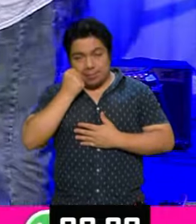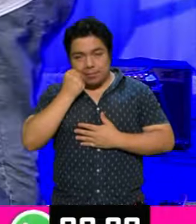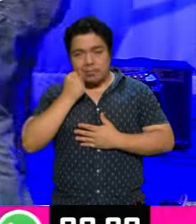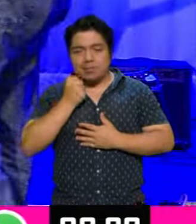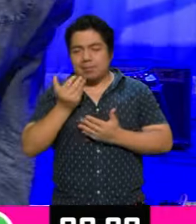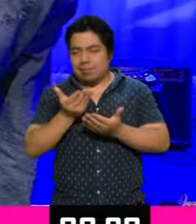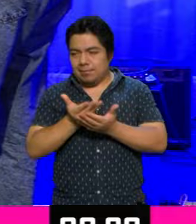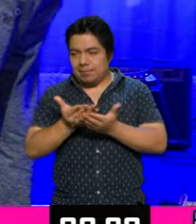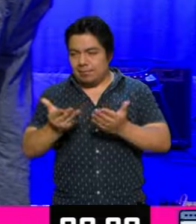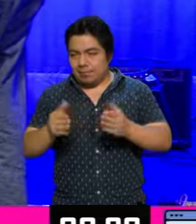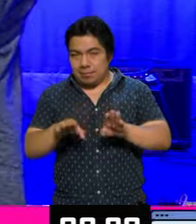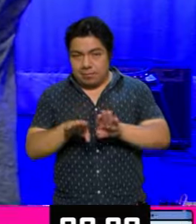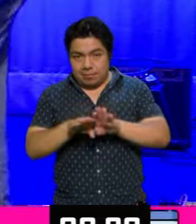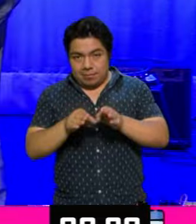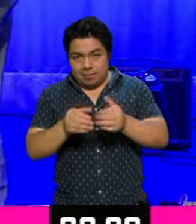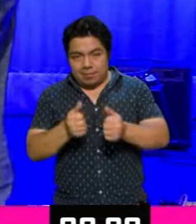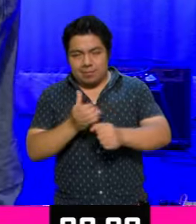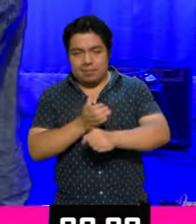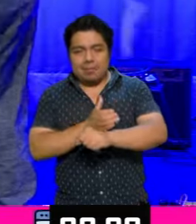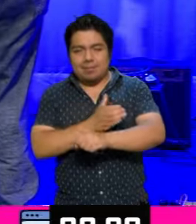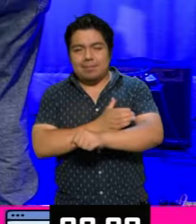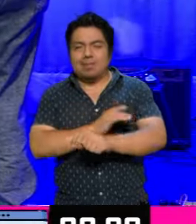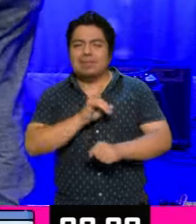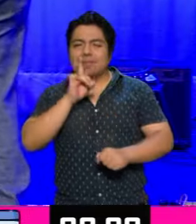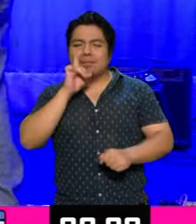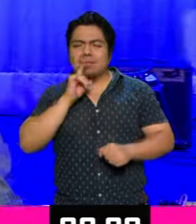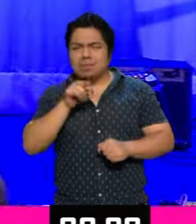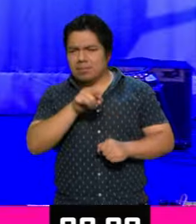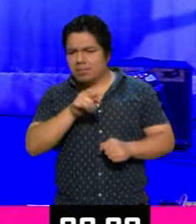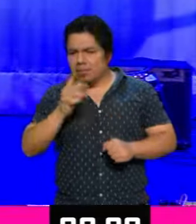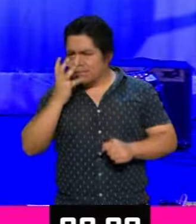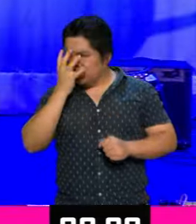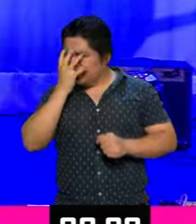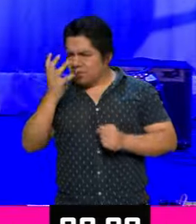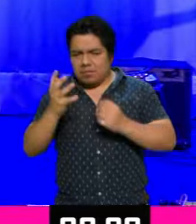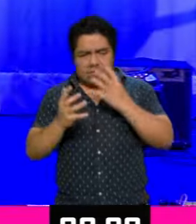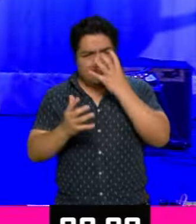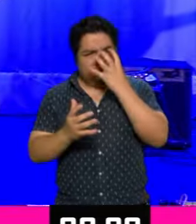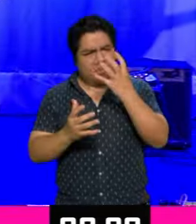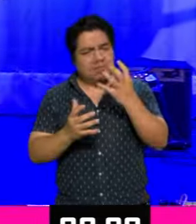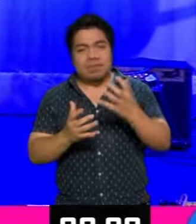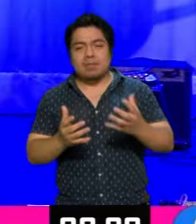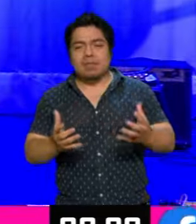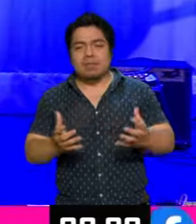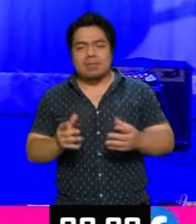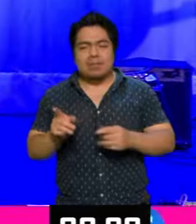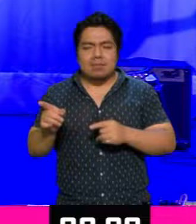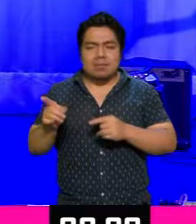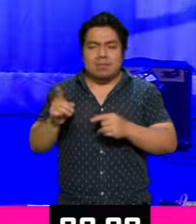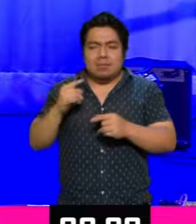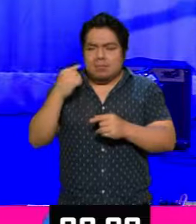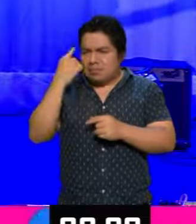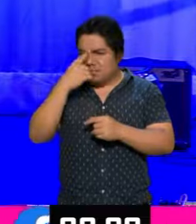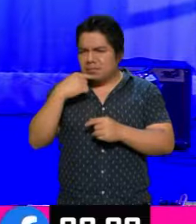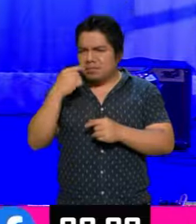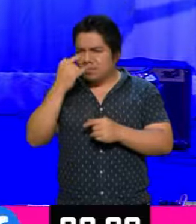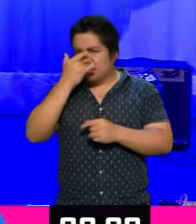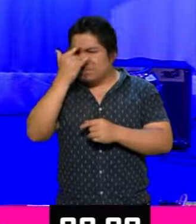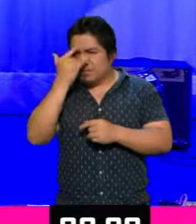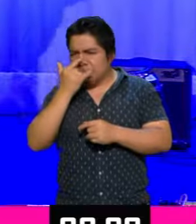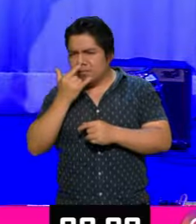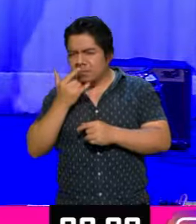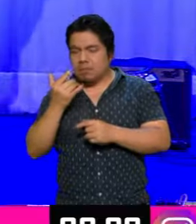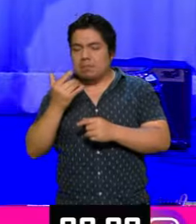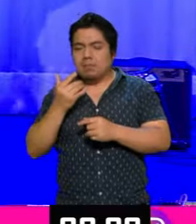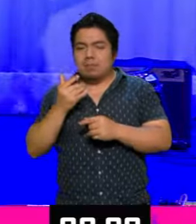¡Dimensionado! Damas y caballeros, ¿cómo está, compañera? Mire usted, qué seriedad la de ustedes. Vienen muy... A usted no le veo la cara, compañero, pero sí, sí se ve